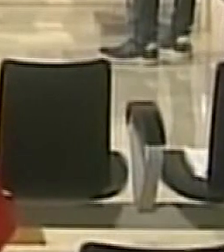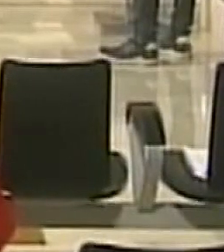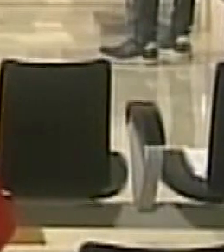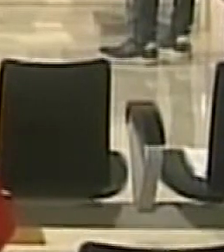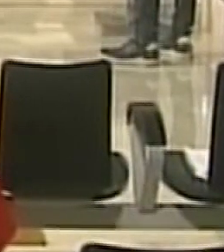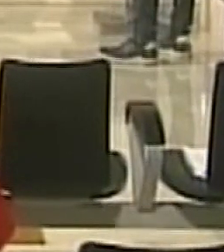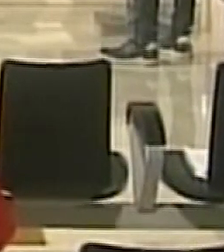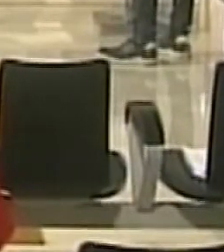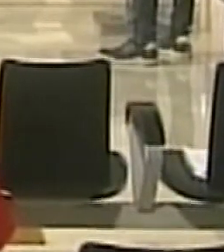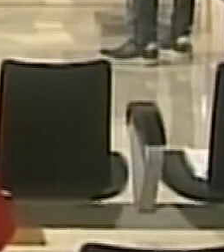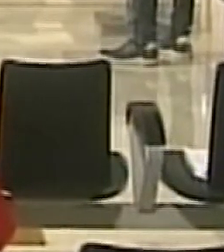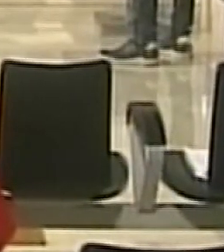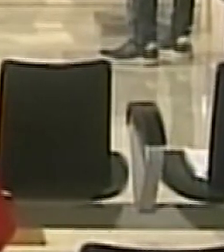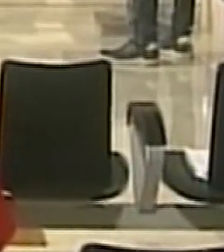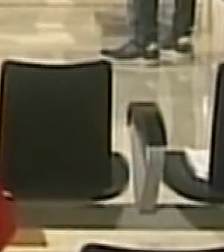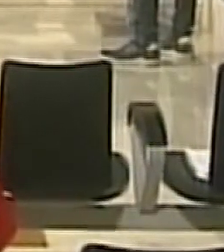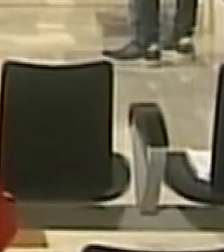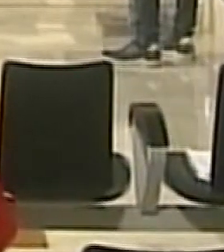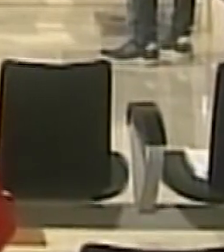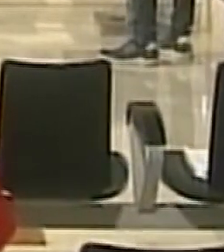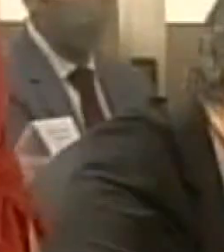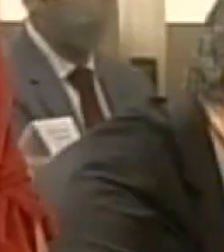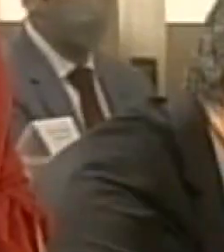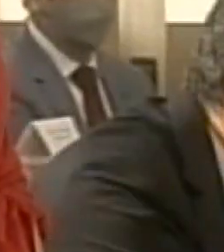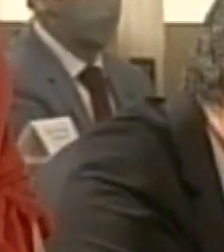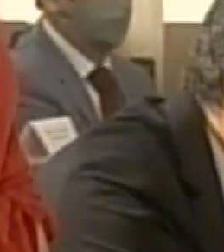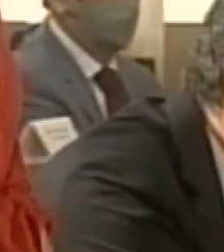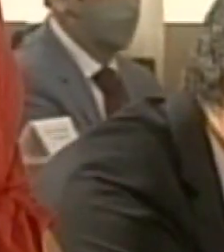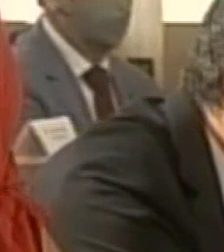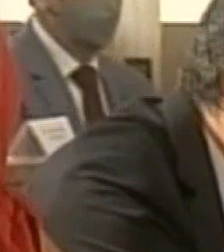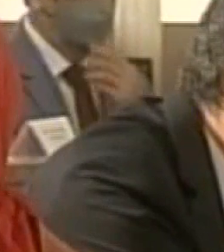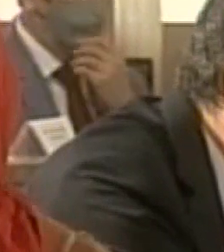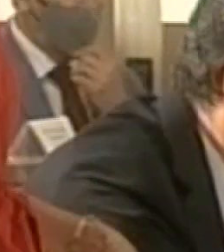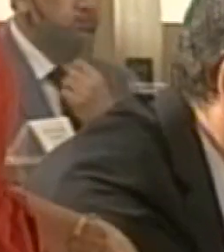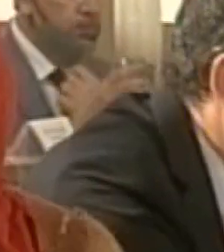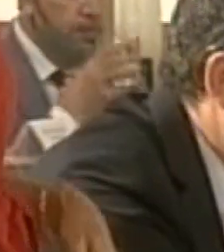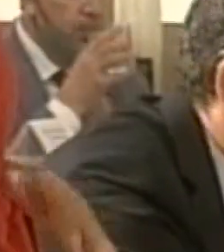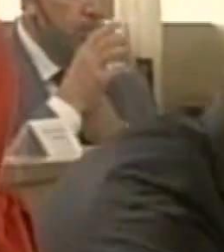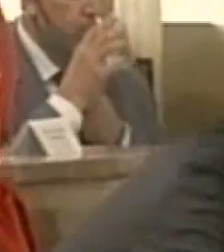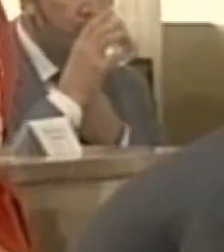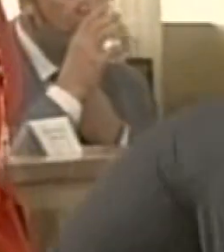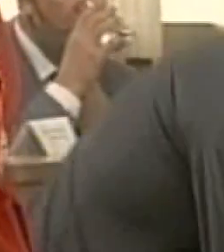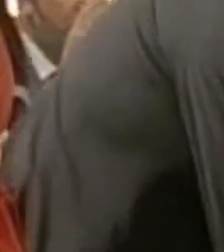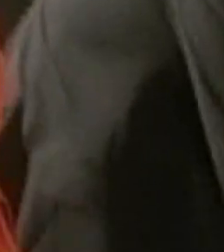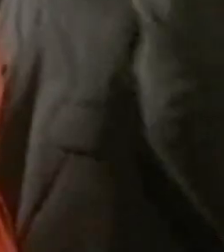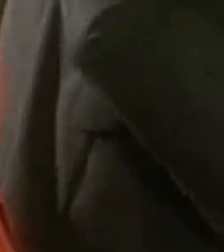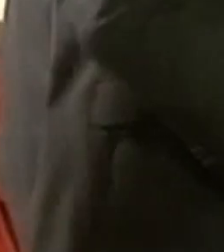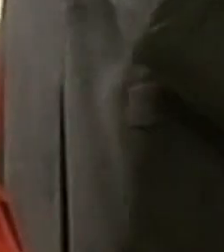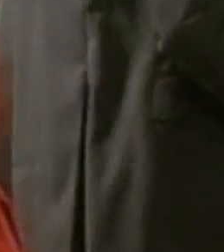senador y exalcalde y el señor concejal don Joaquín Pérez de la Blanca. El resto, por favor,